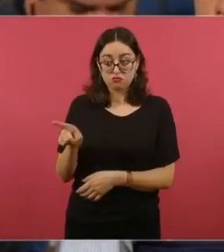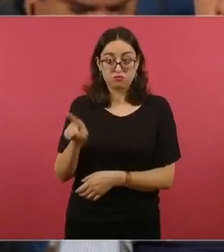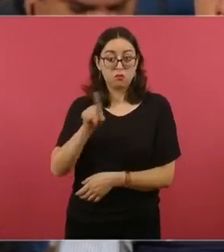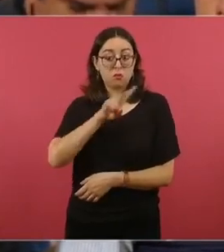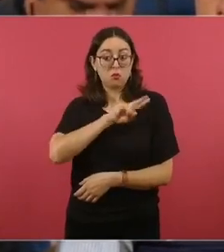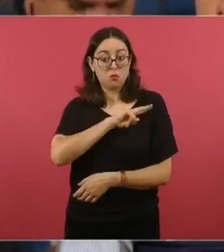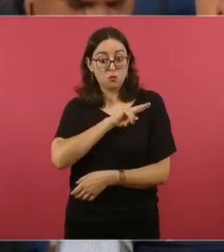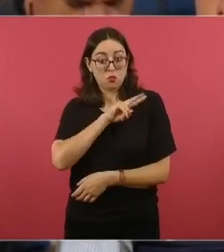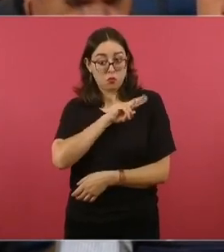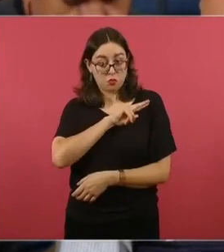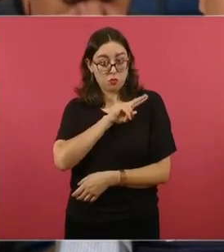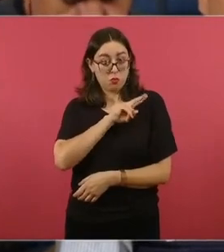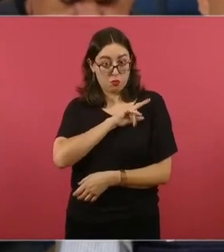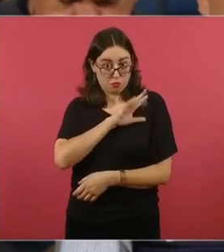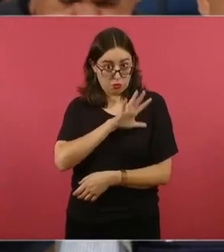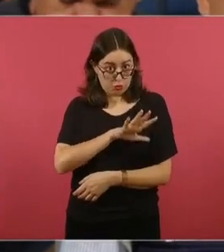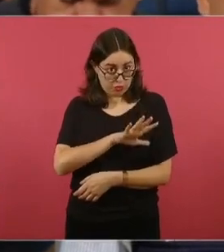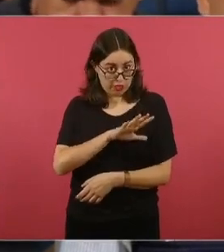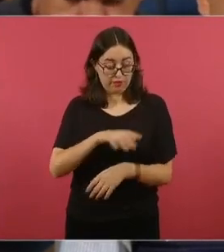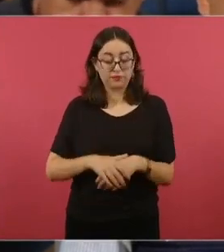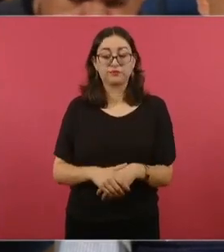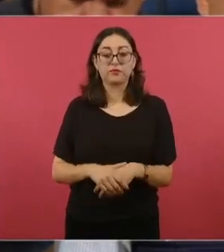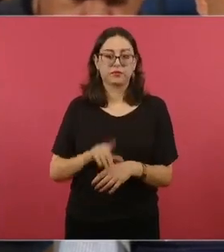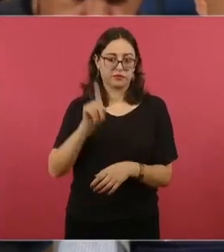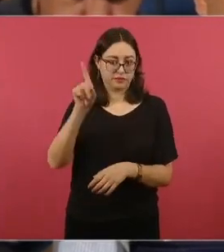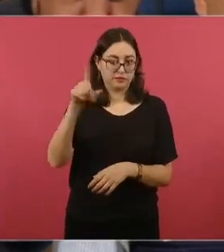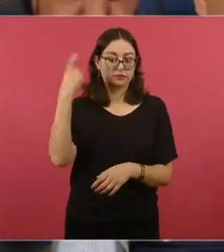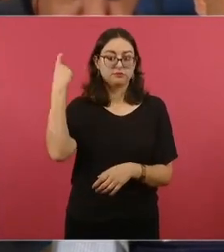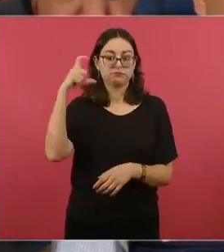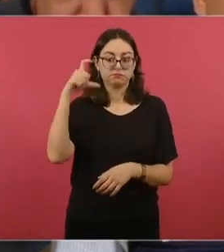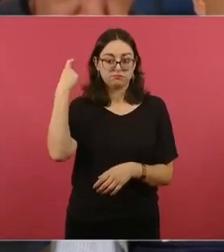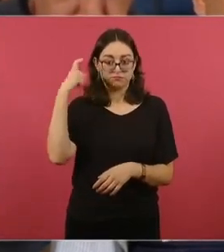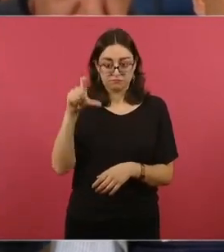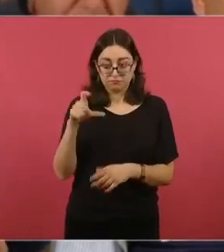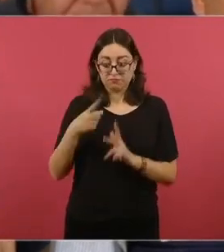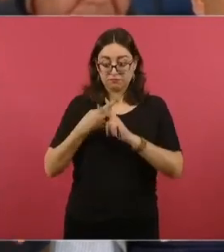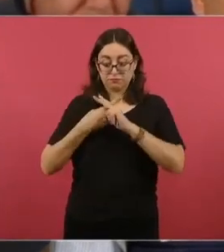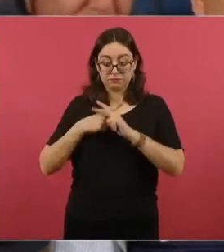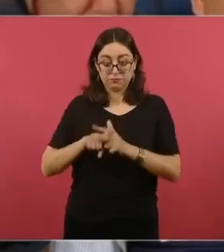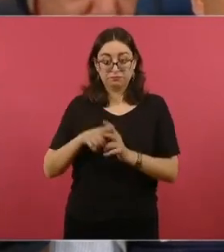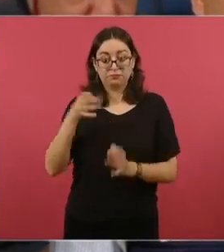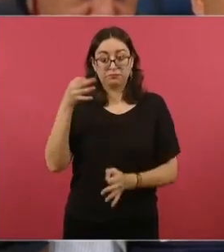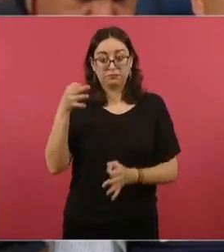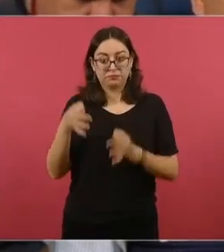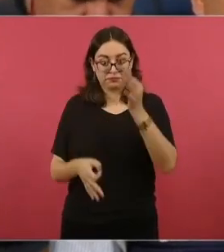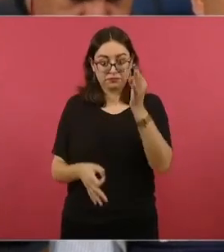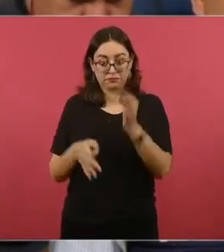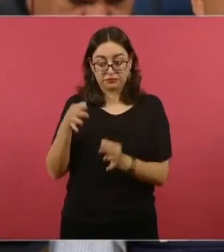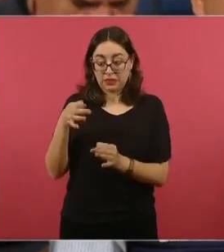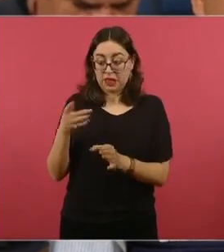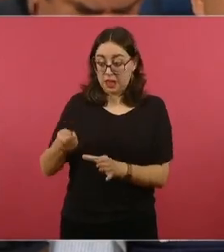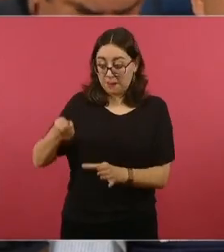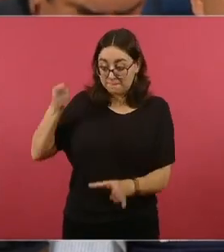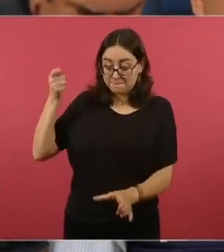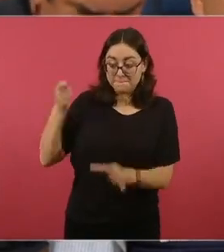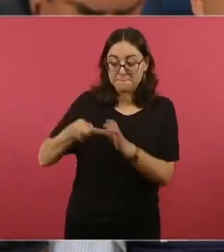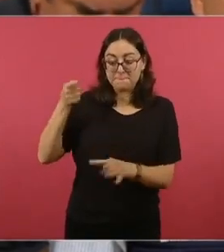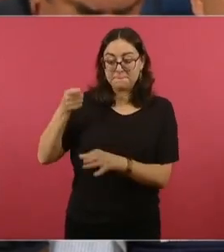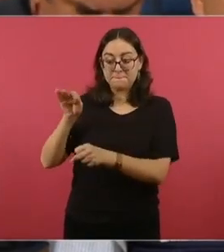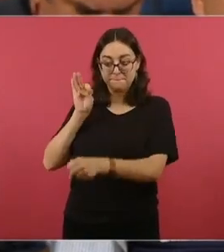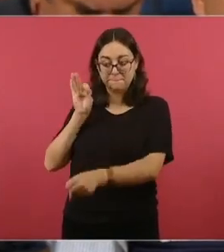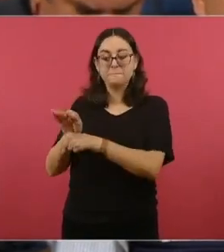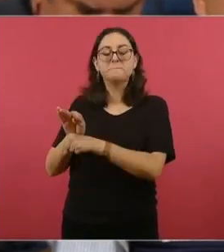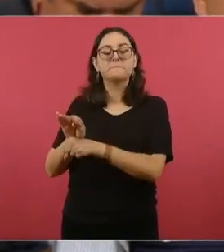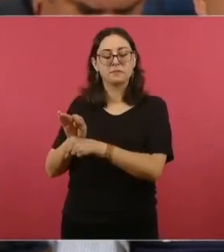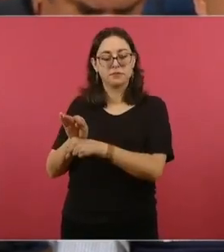esto es en Querétaro, y la Junta 50 ya le dio un laudo a favor desde hace un